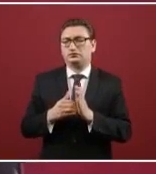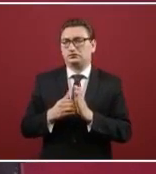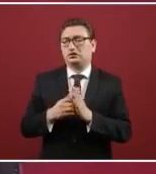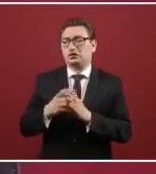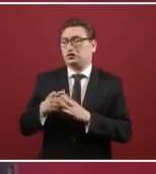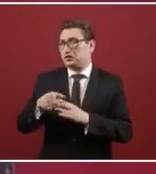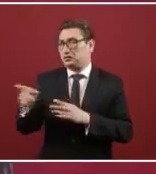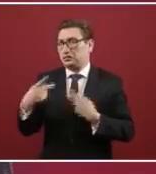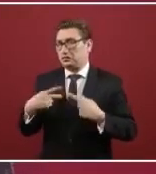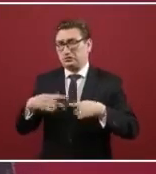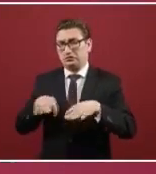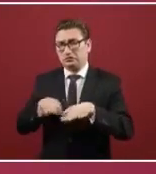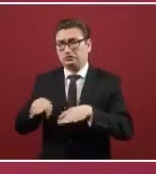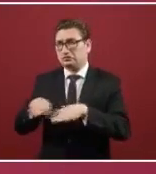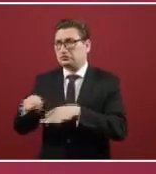jornales